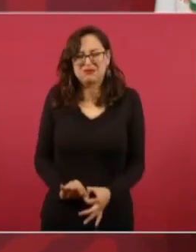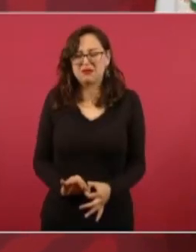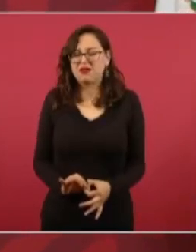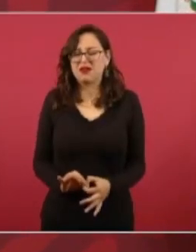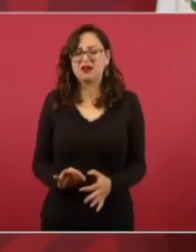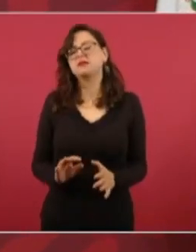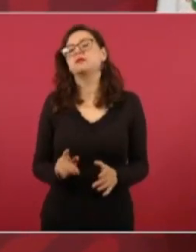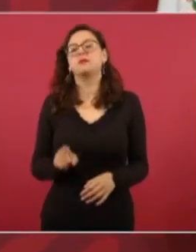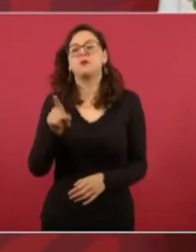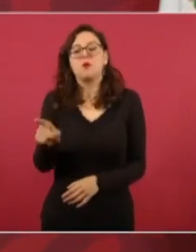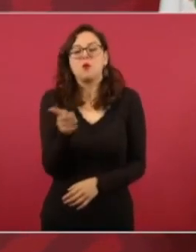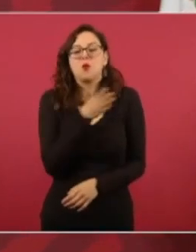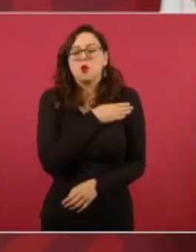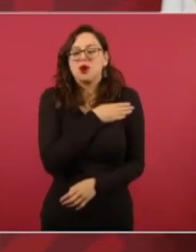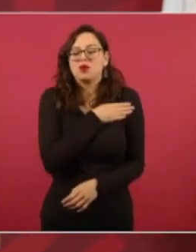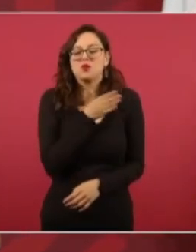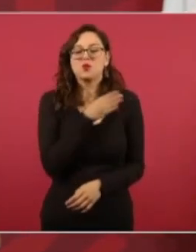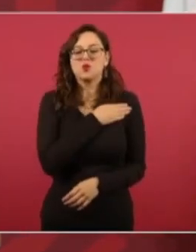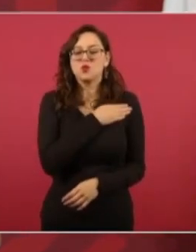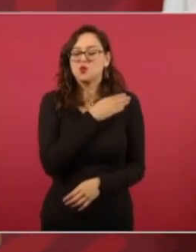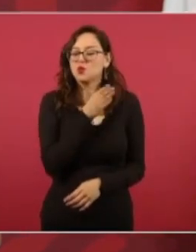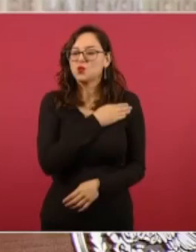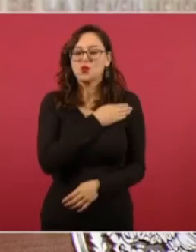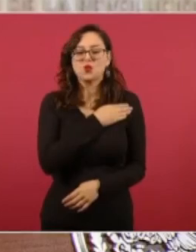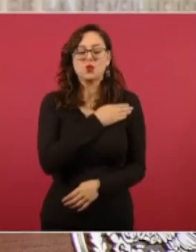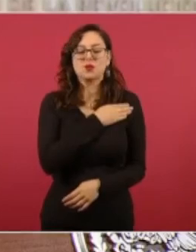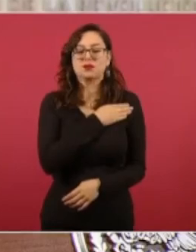tan bueno, que